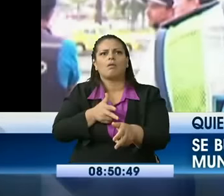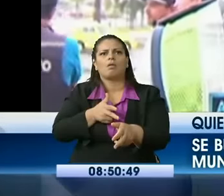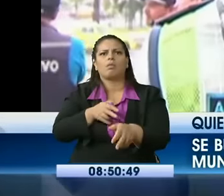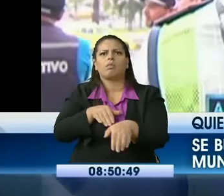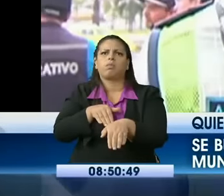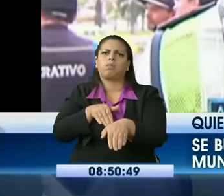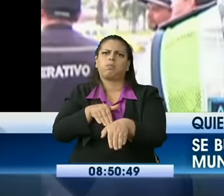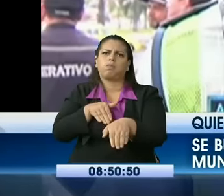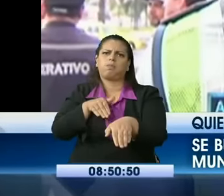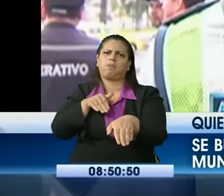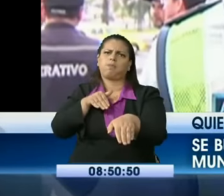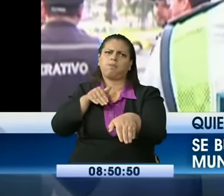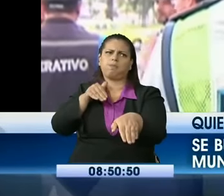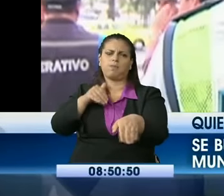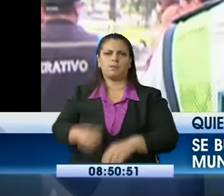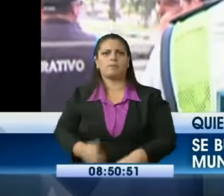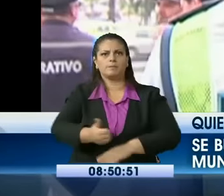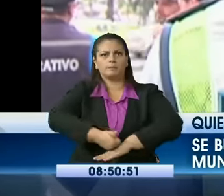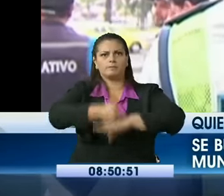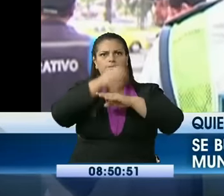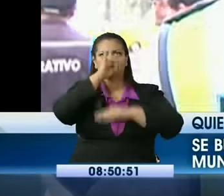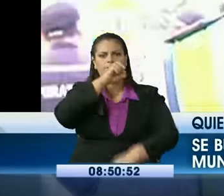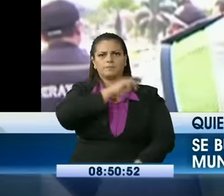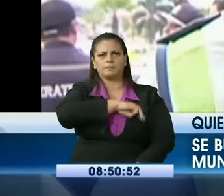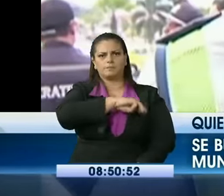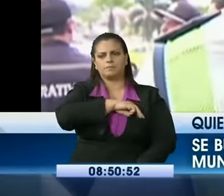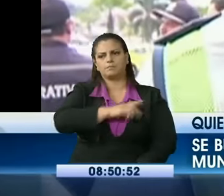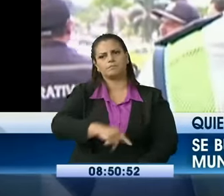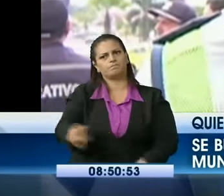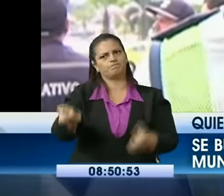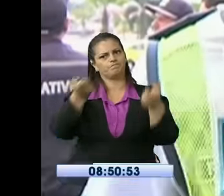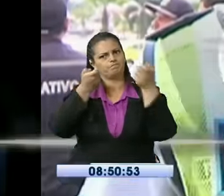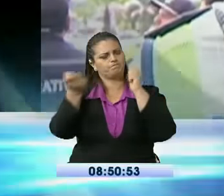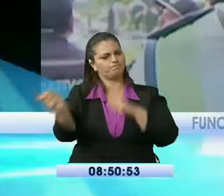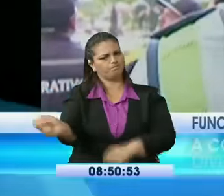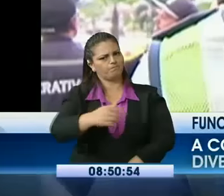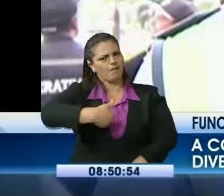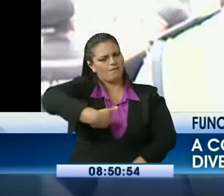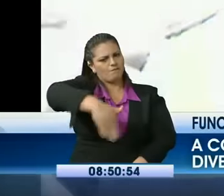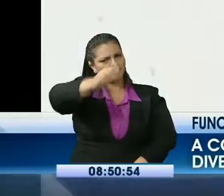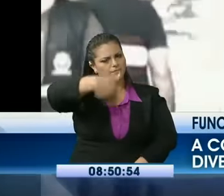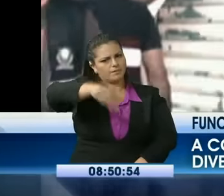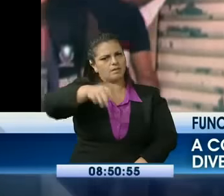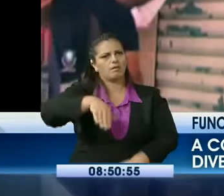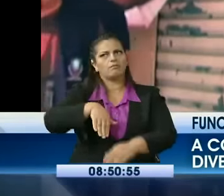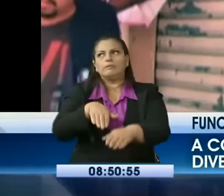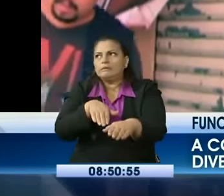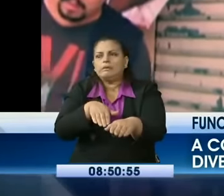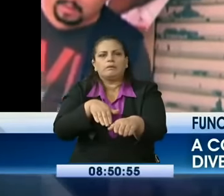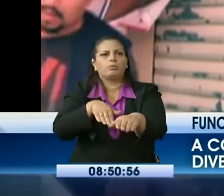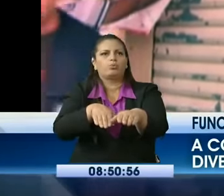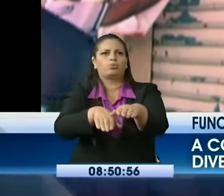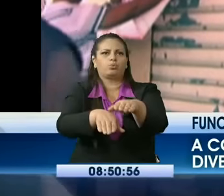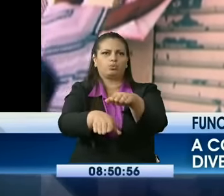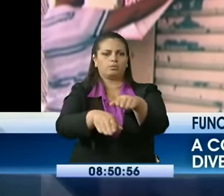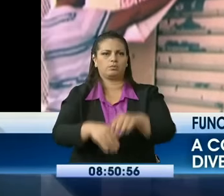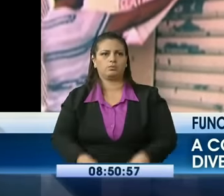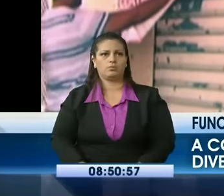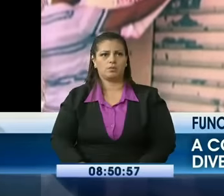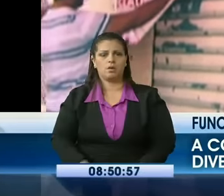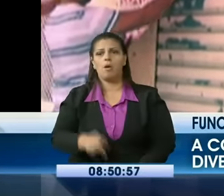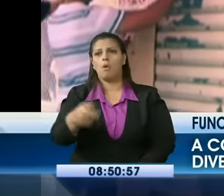están haciendo por doble y triple columna a la vez que compra. Ella se va a tomar las medidas respectivas y se va a proceder a sancionar. Además, la clausura de tiendas al por